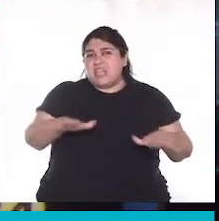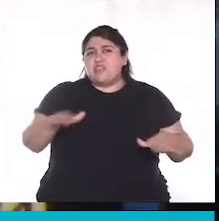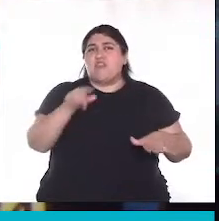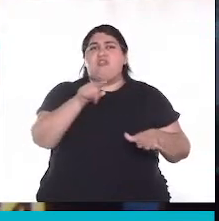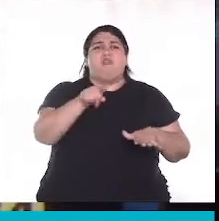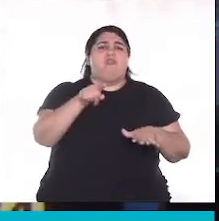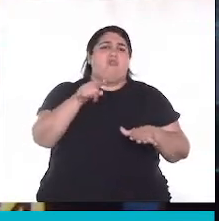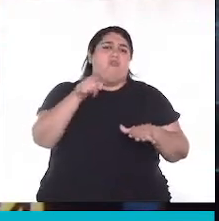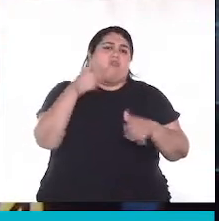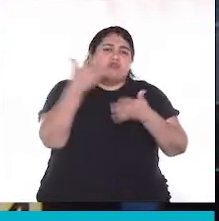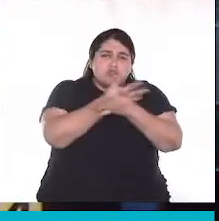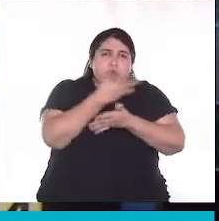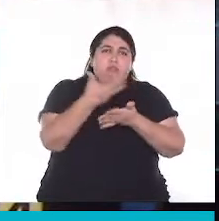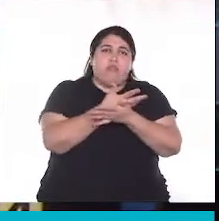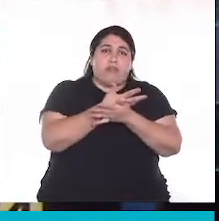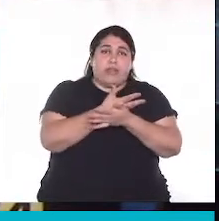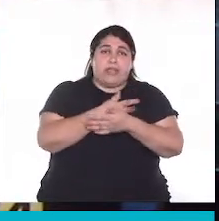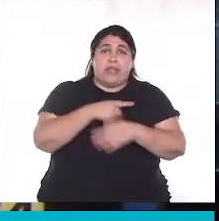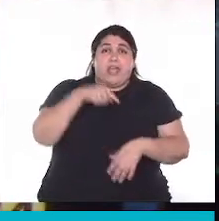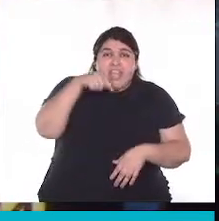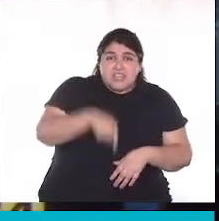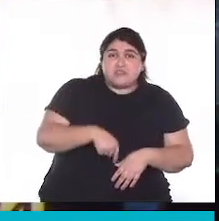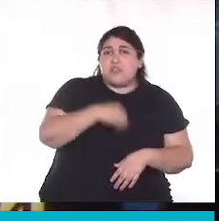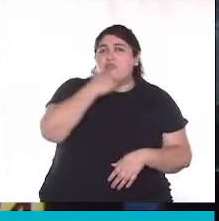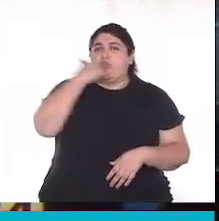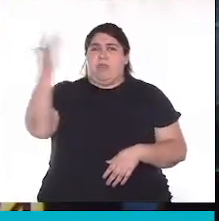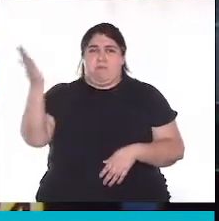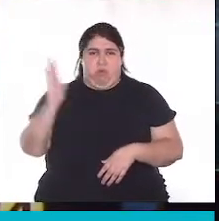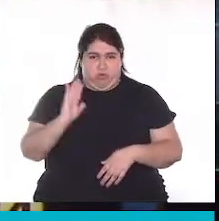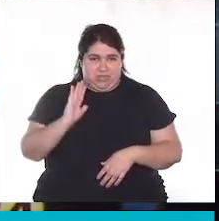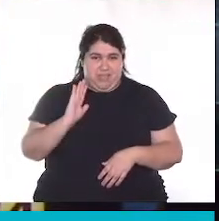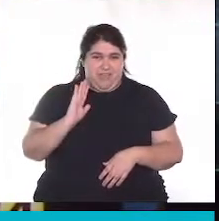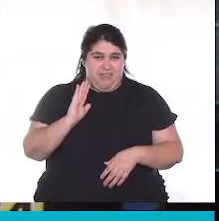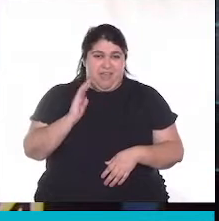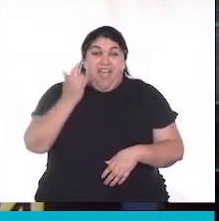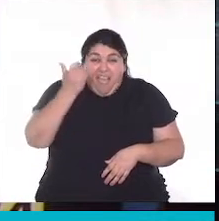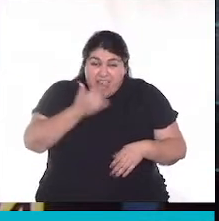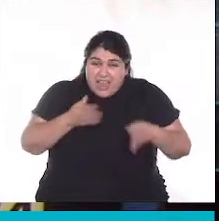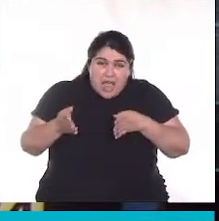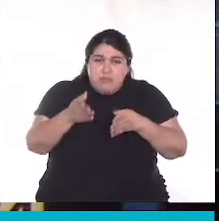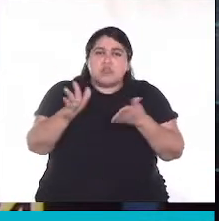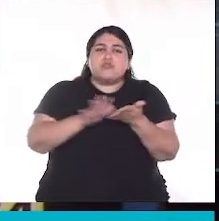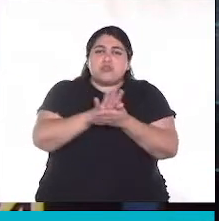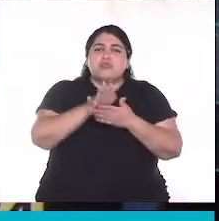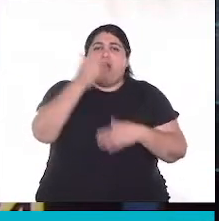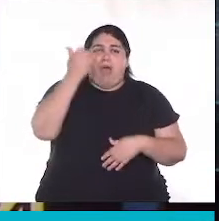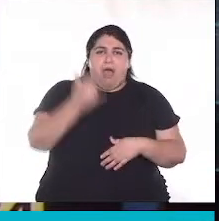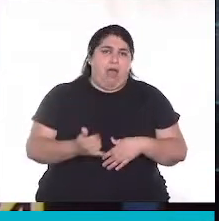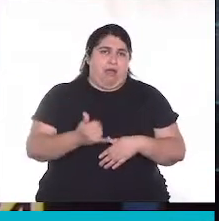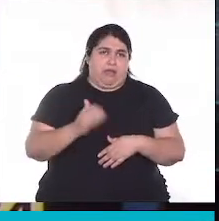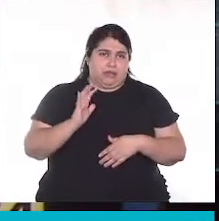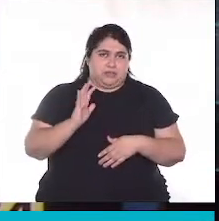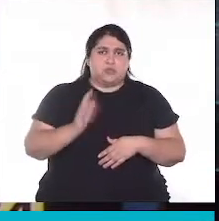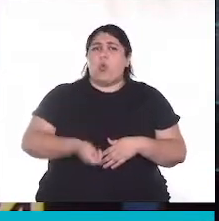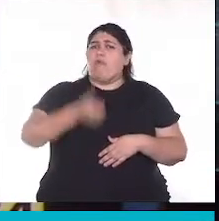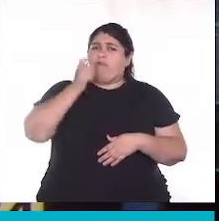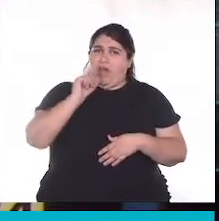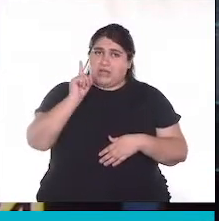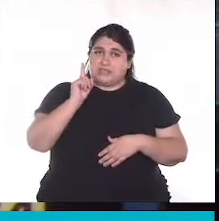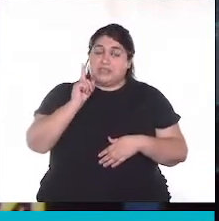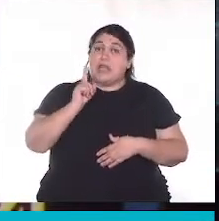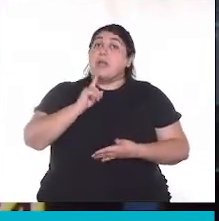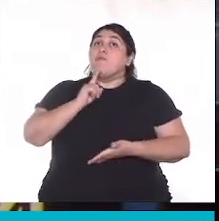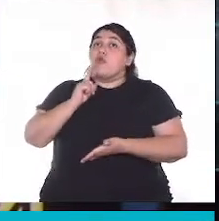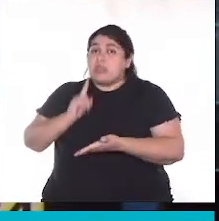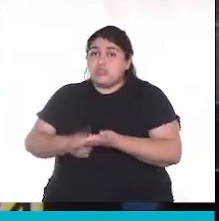en silencio, que no nos importa. El camino tiene solución. No es fácil, por supuesto, pero empieza con decisión